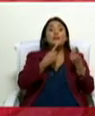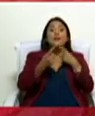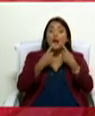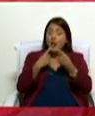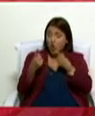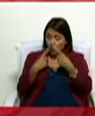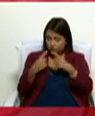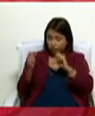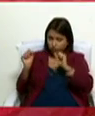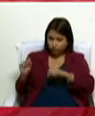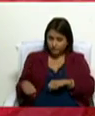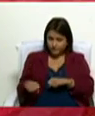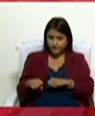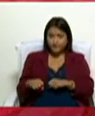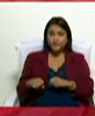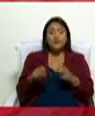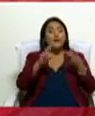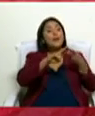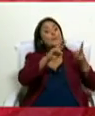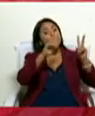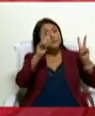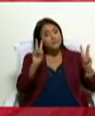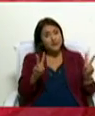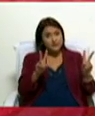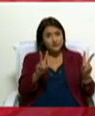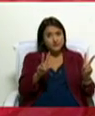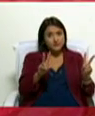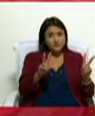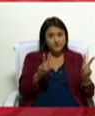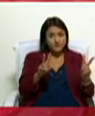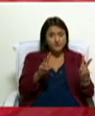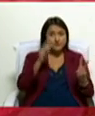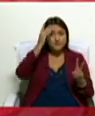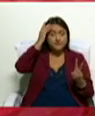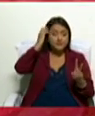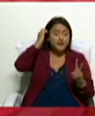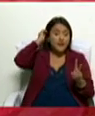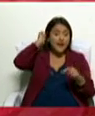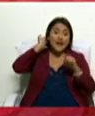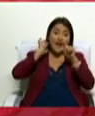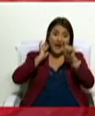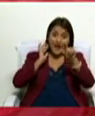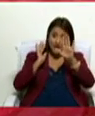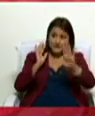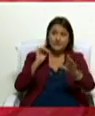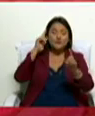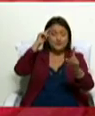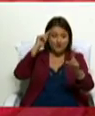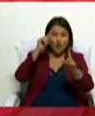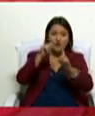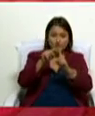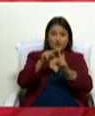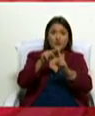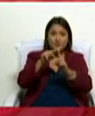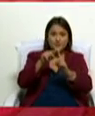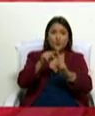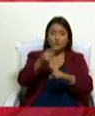diálogo y la paz es el objetivo